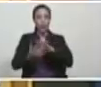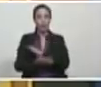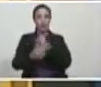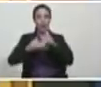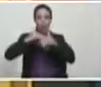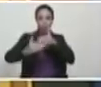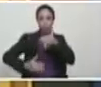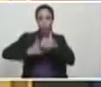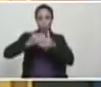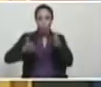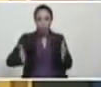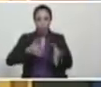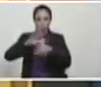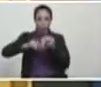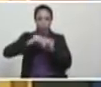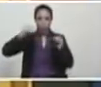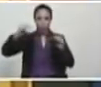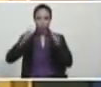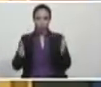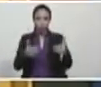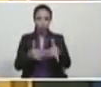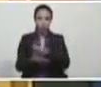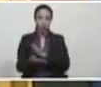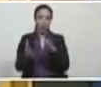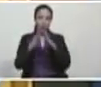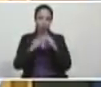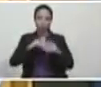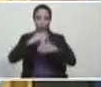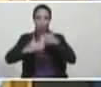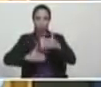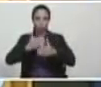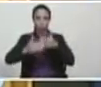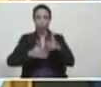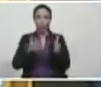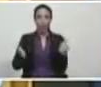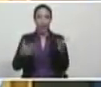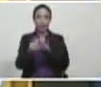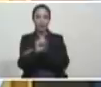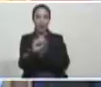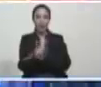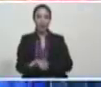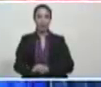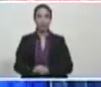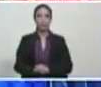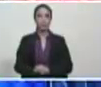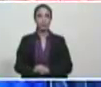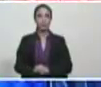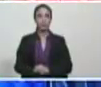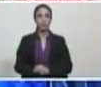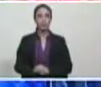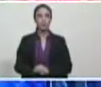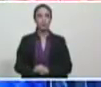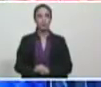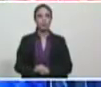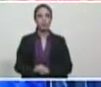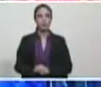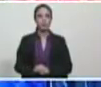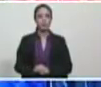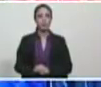Eso es un tema muy importante. Ministro de Industria, Vicepresidente de Economía, exgobernador de Aragua, Tarek El